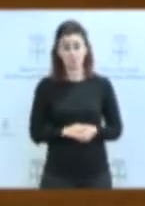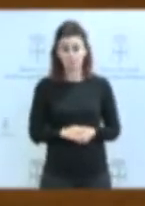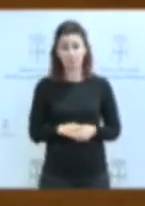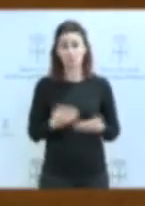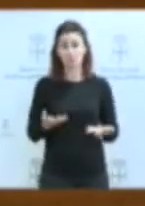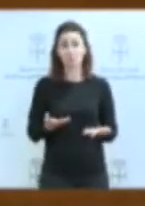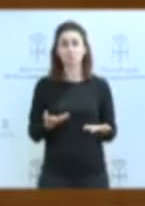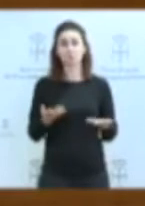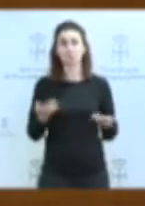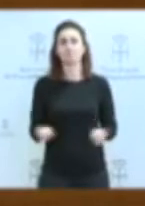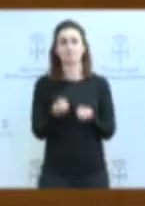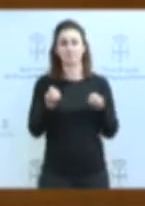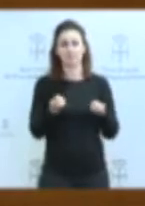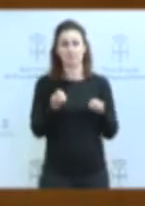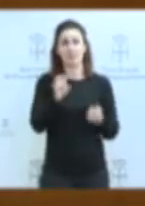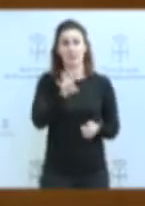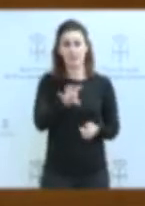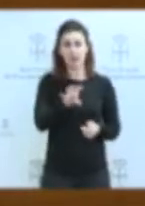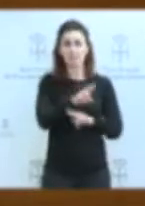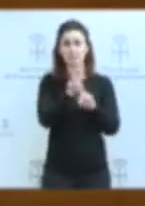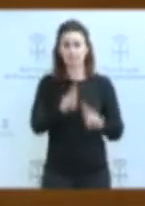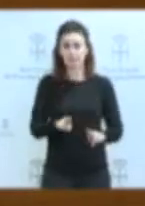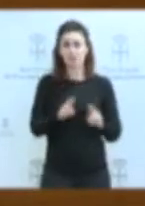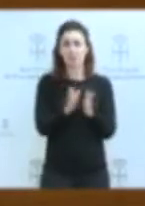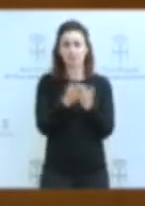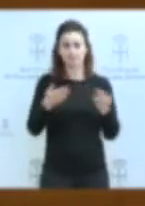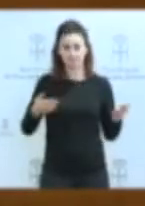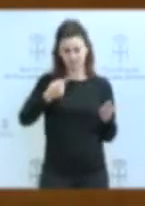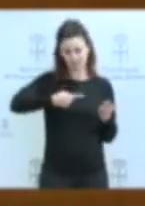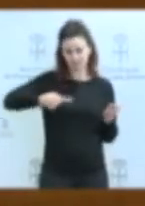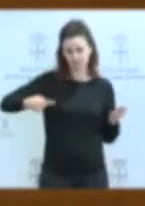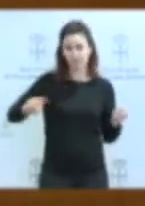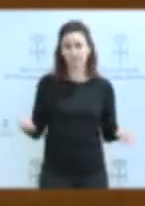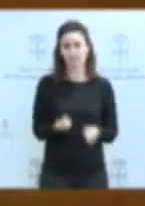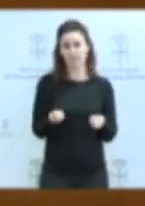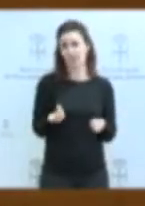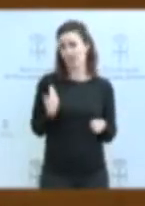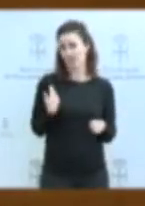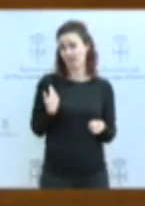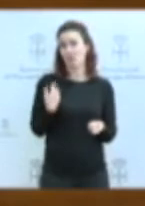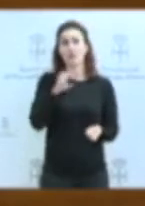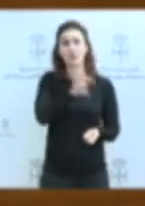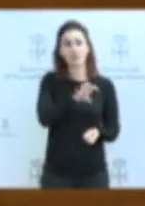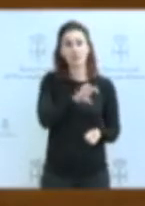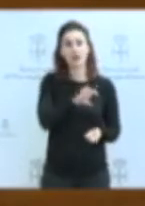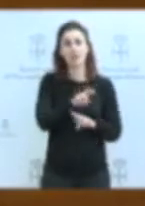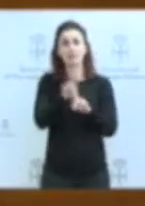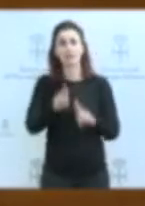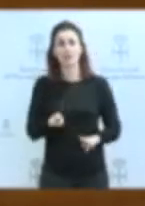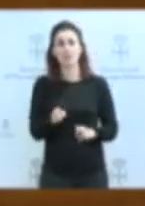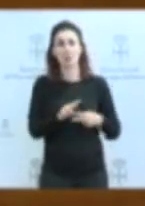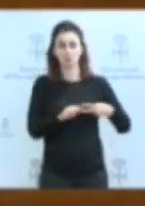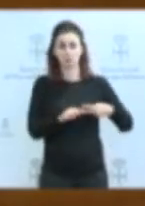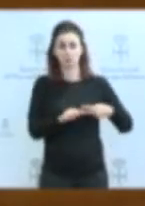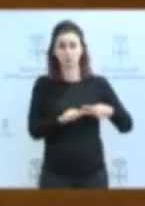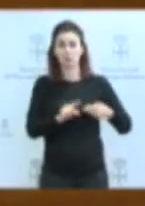esos pliegos de condiciones técnicas que publicaban recientemente el nacional e internacional mediante contratación abierta.